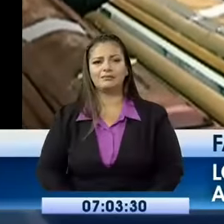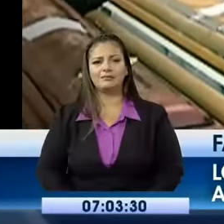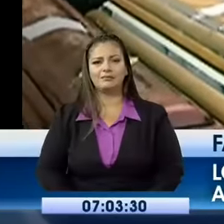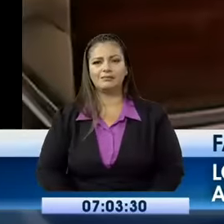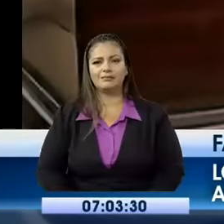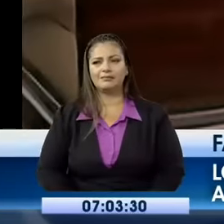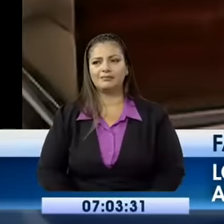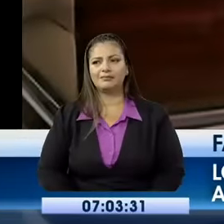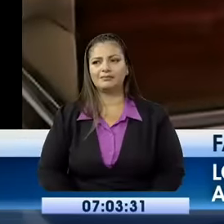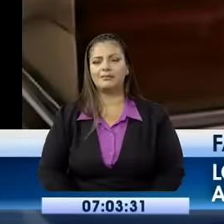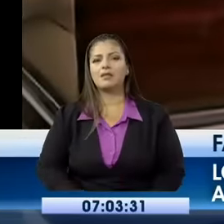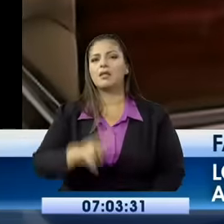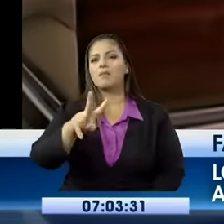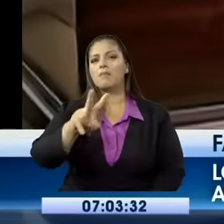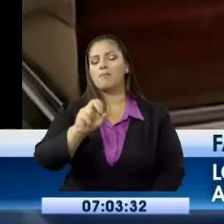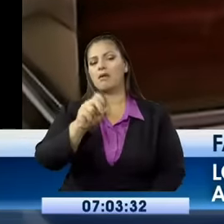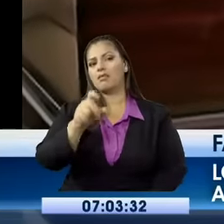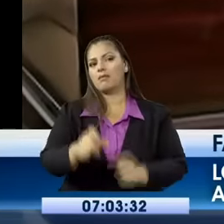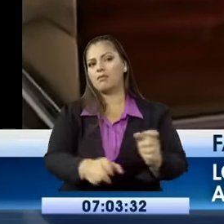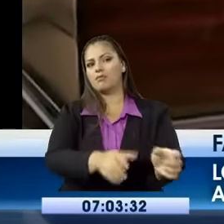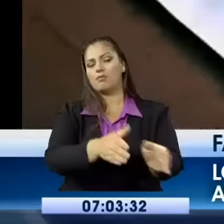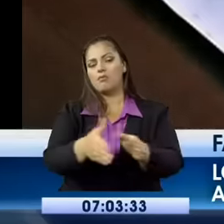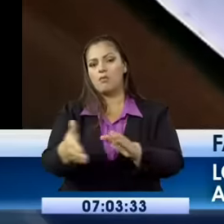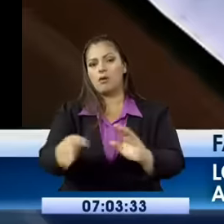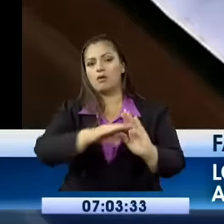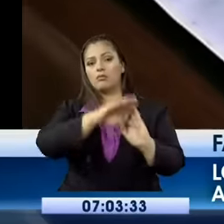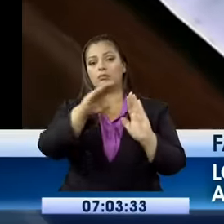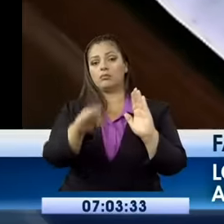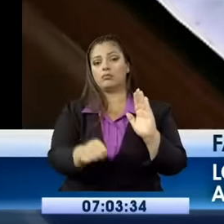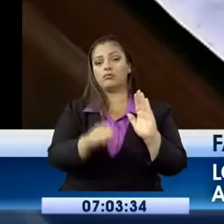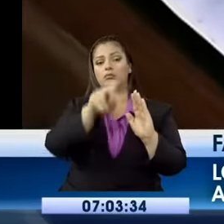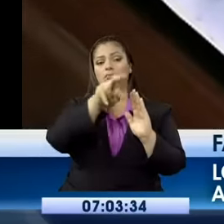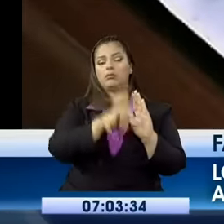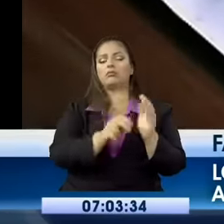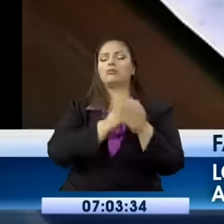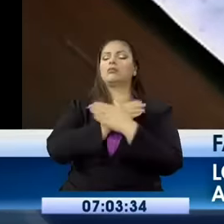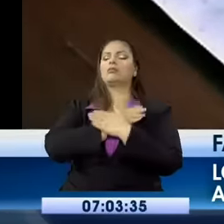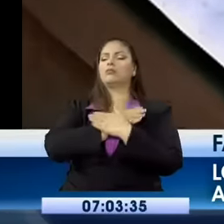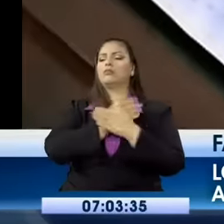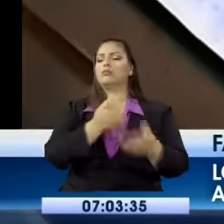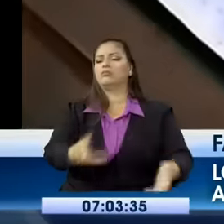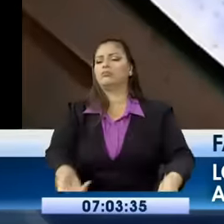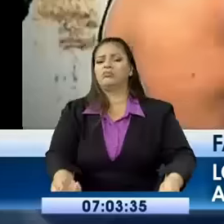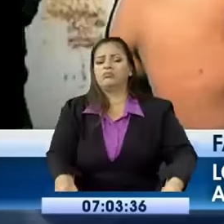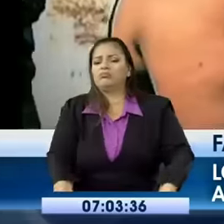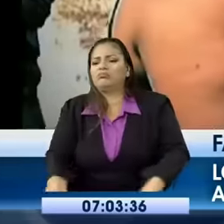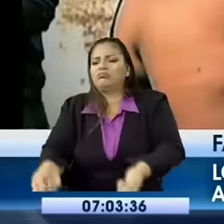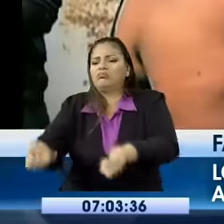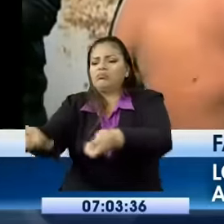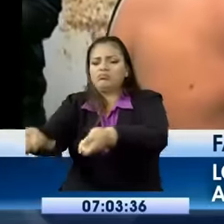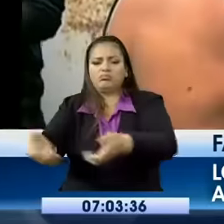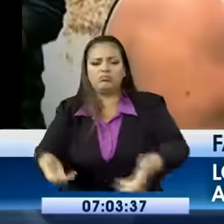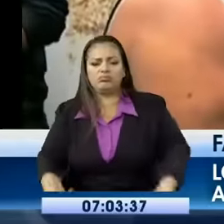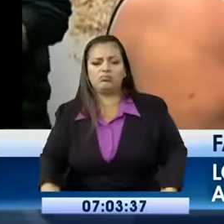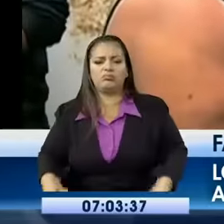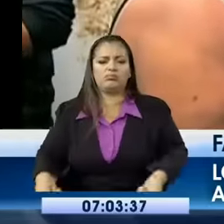20 cadáveres eran uno a uno entregados a sus parientes la pena no cabía en el corazón de